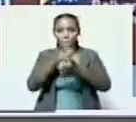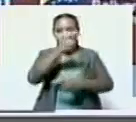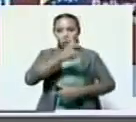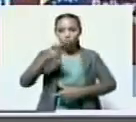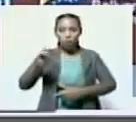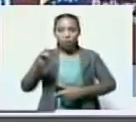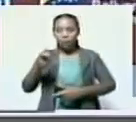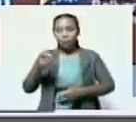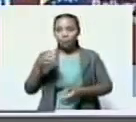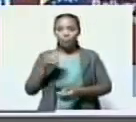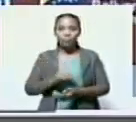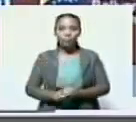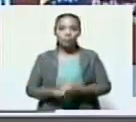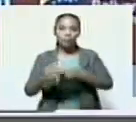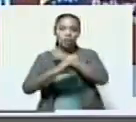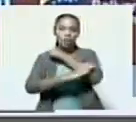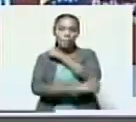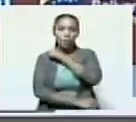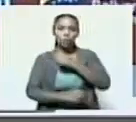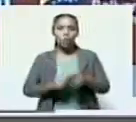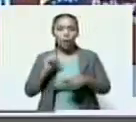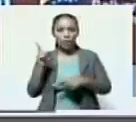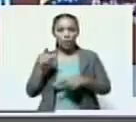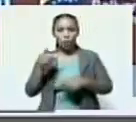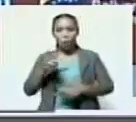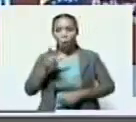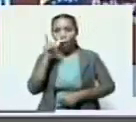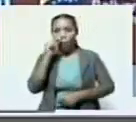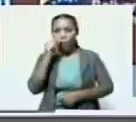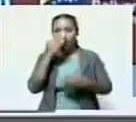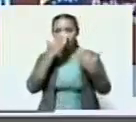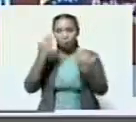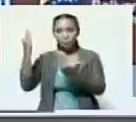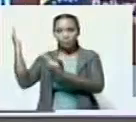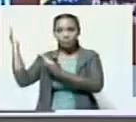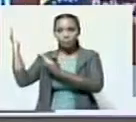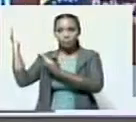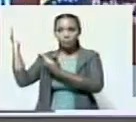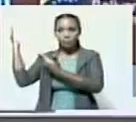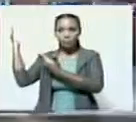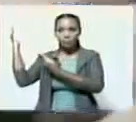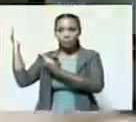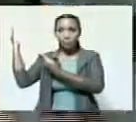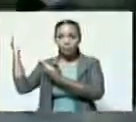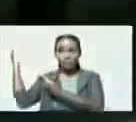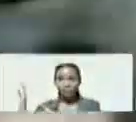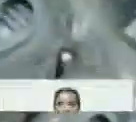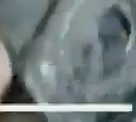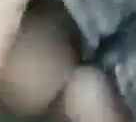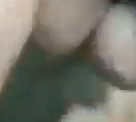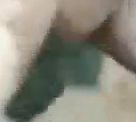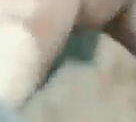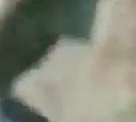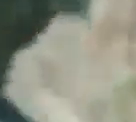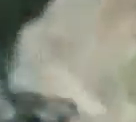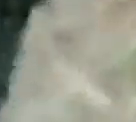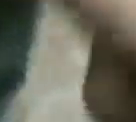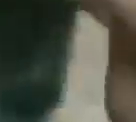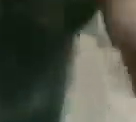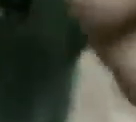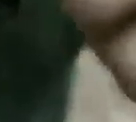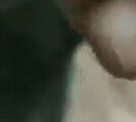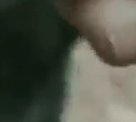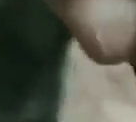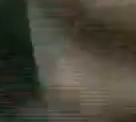bárbaros, de estos terroristas. Adelante, video. Una inyectadora, en su interior tiene una batería AA,